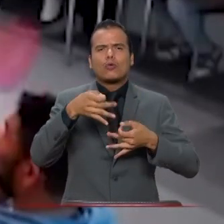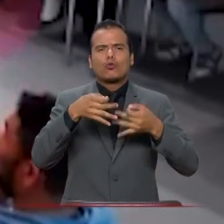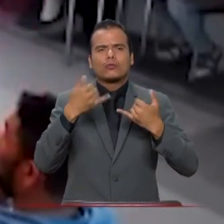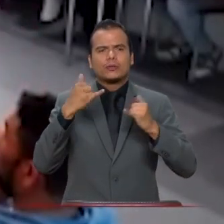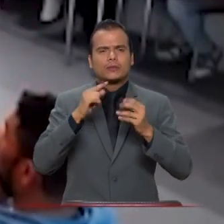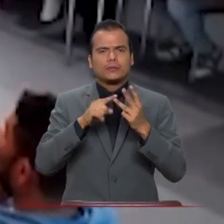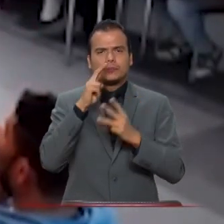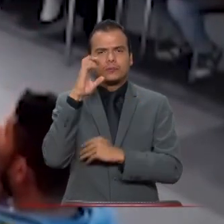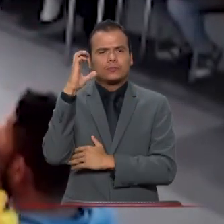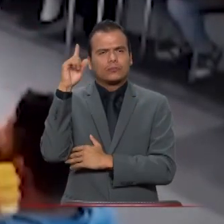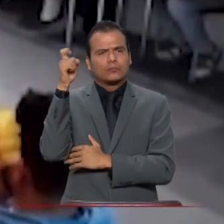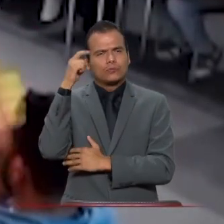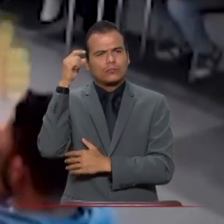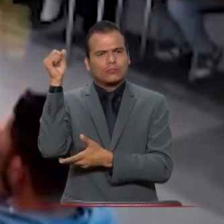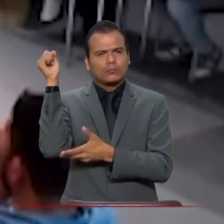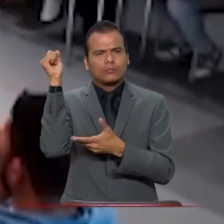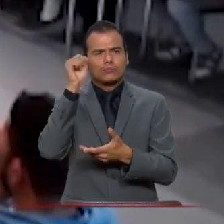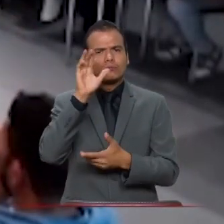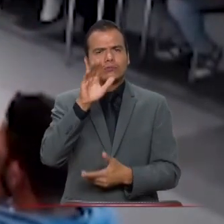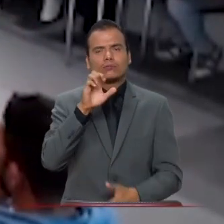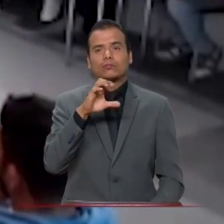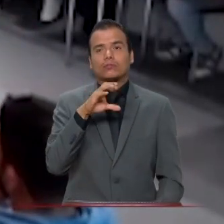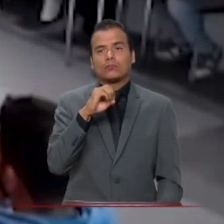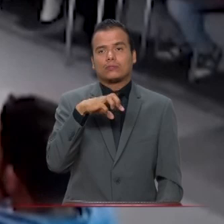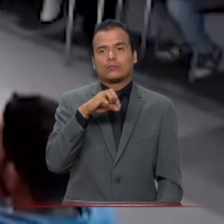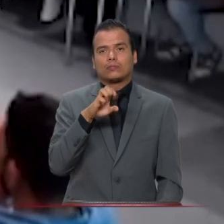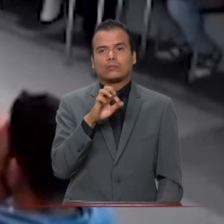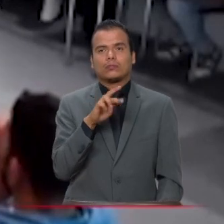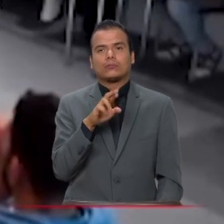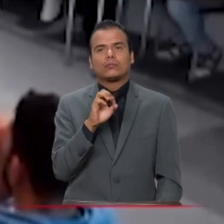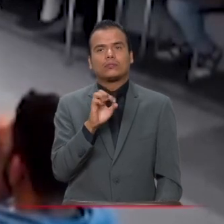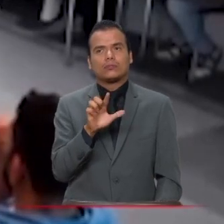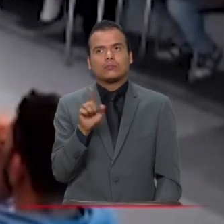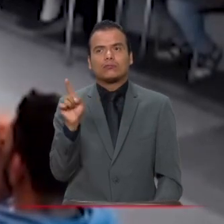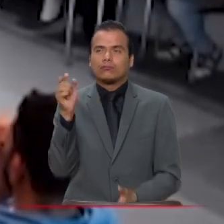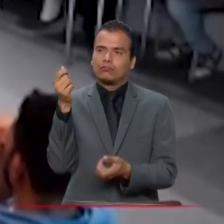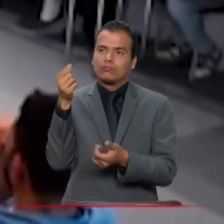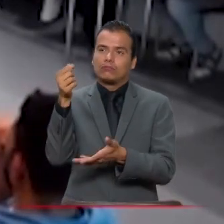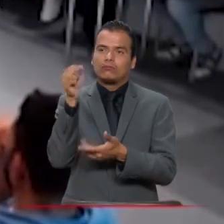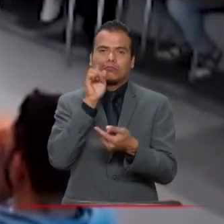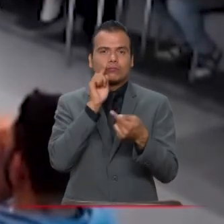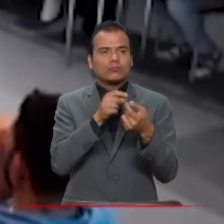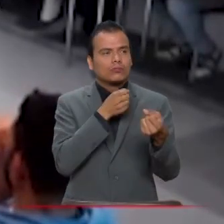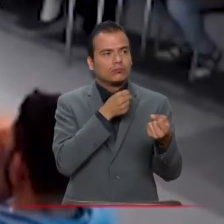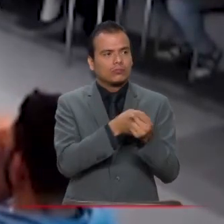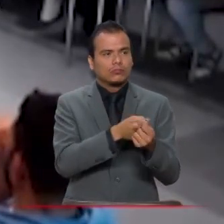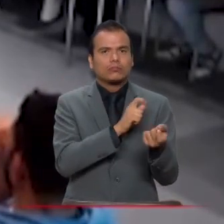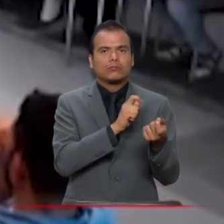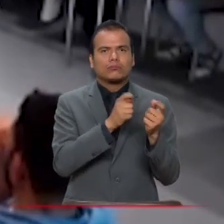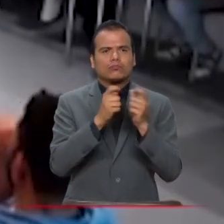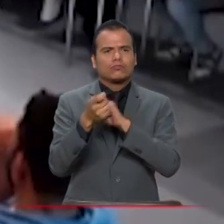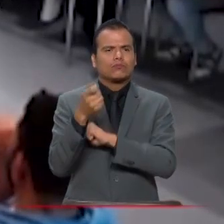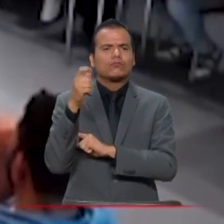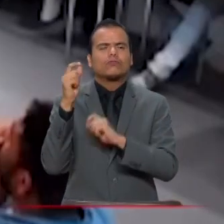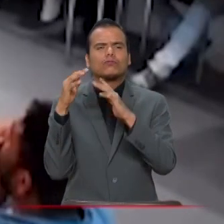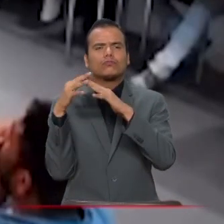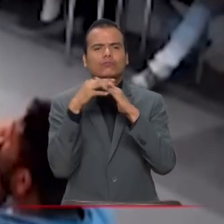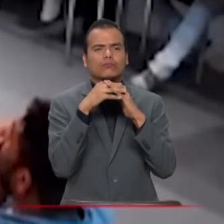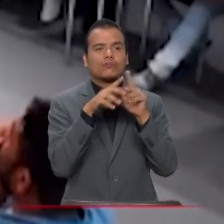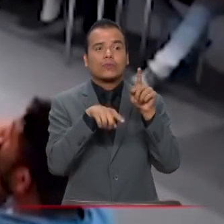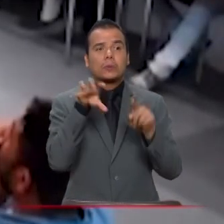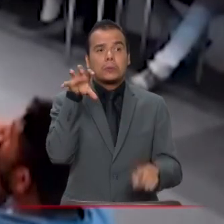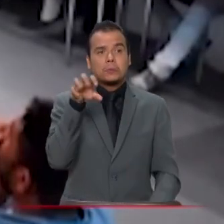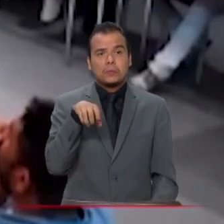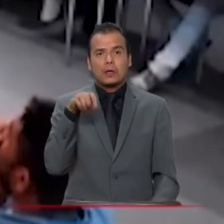provenientes de Ecopetrol para el salto tecnológico de los camiones. También está incluido el recambio de los vehículos en la